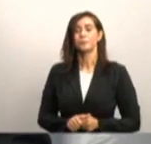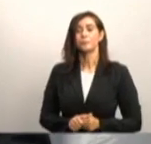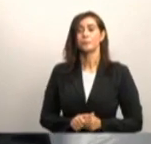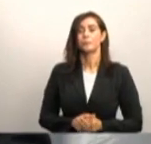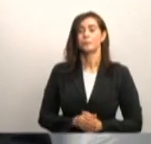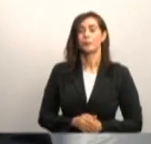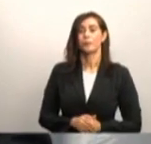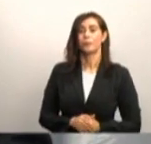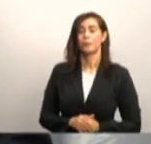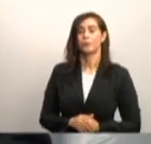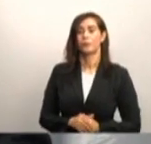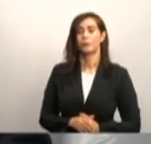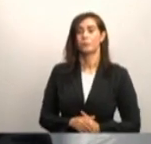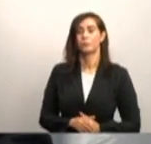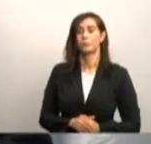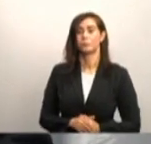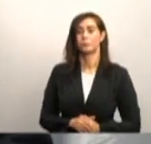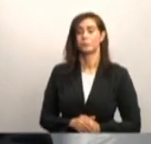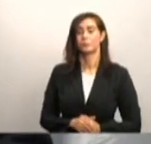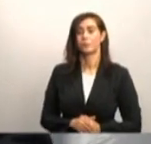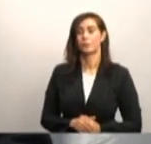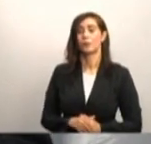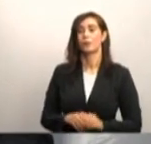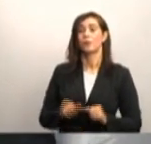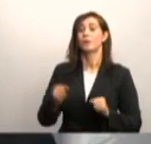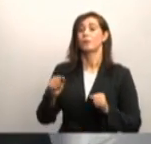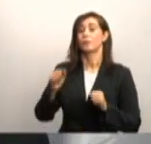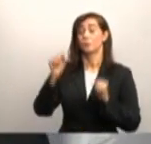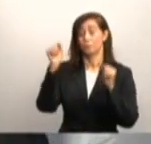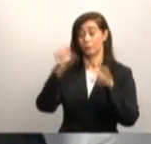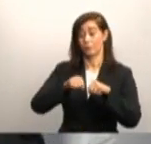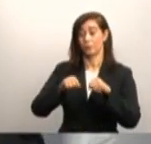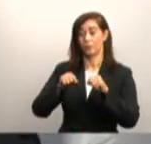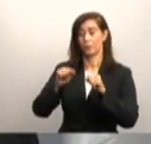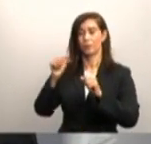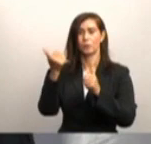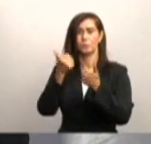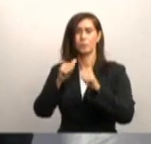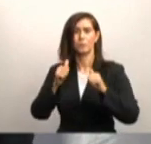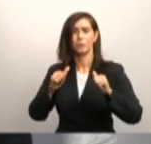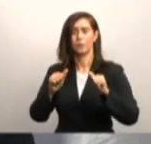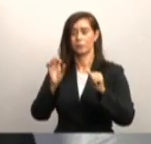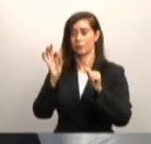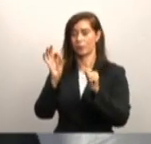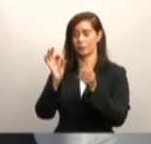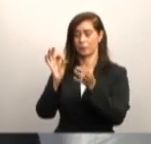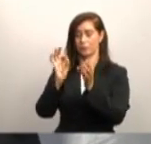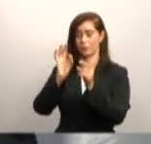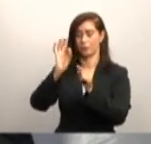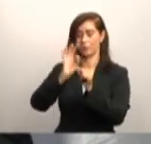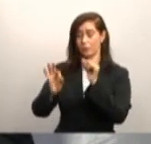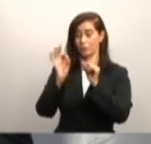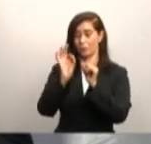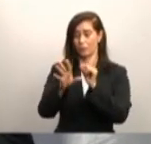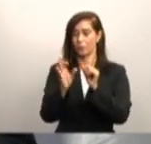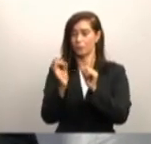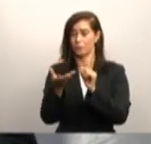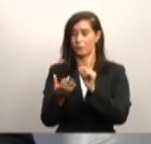ellos, a que cualquier chispa o, en estos casos, por la estructura como se ha